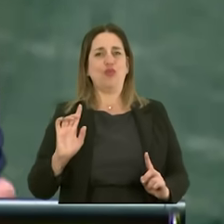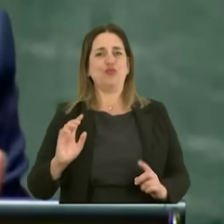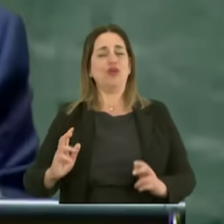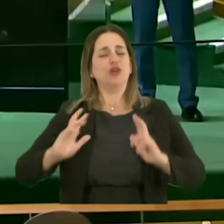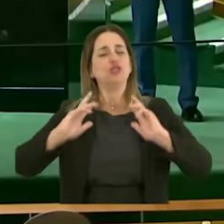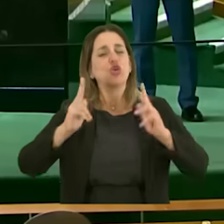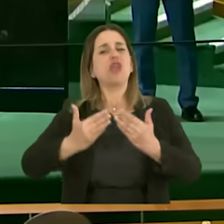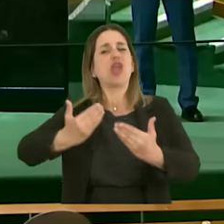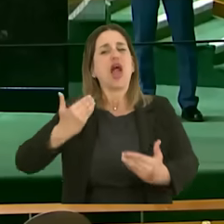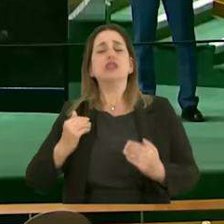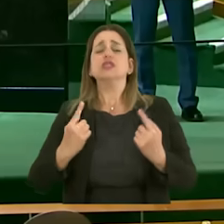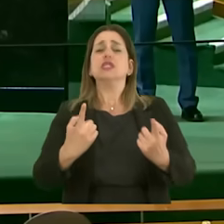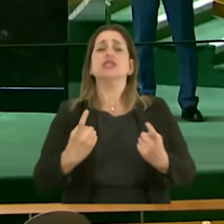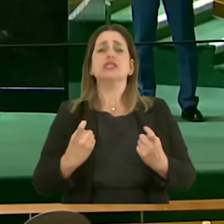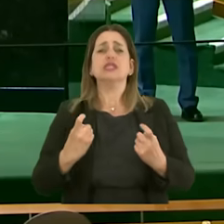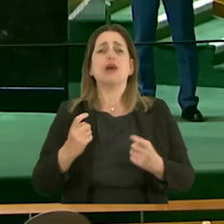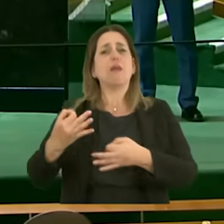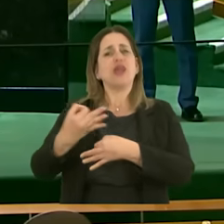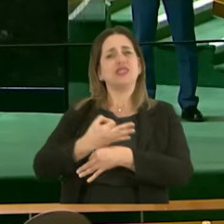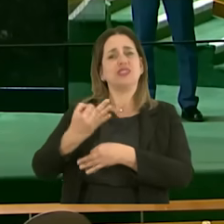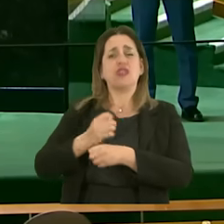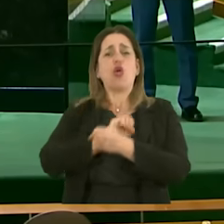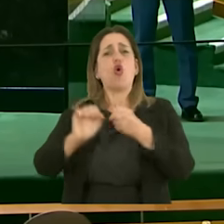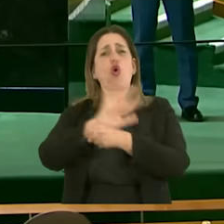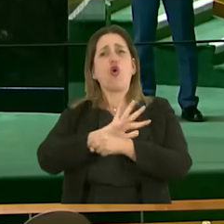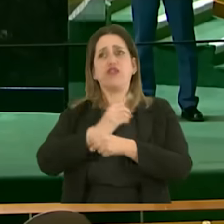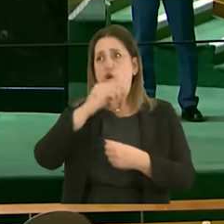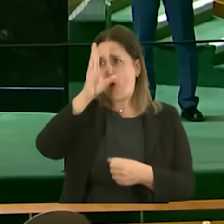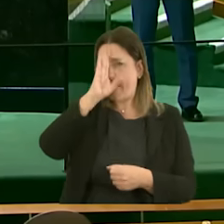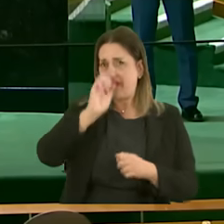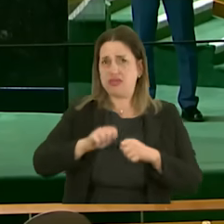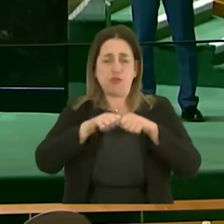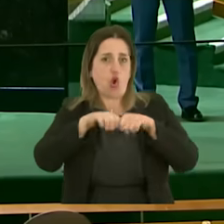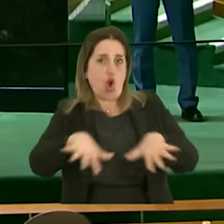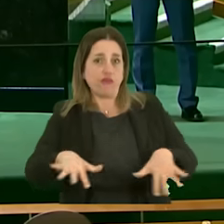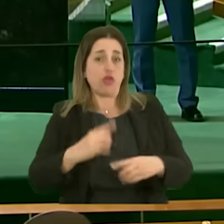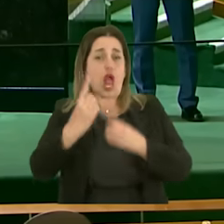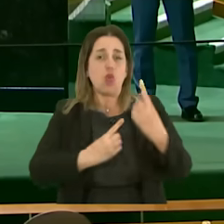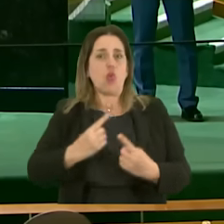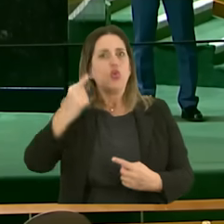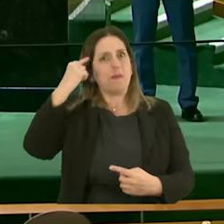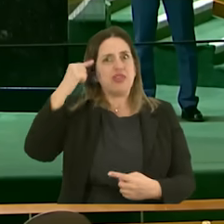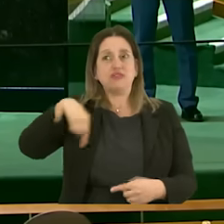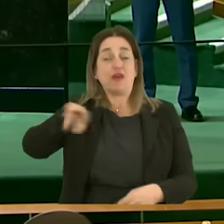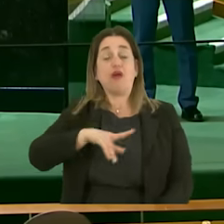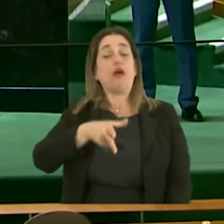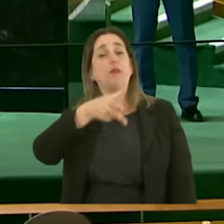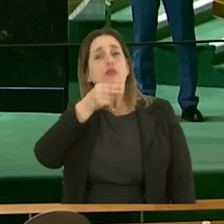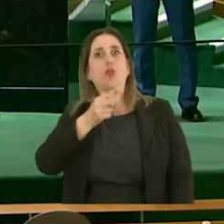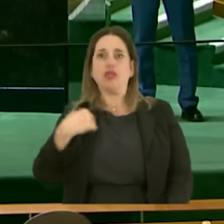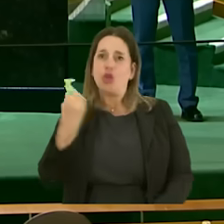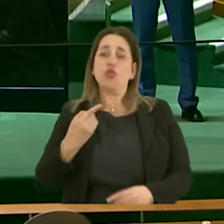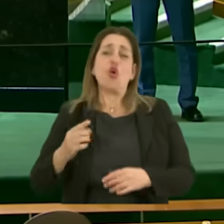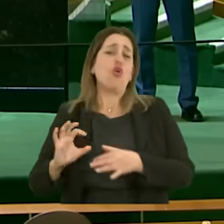sabía si es que era necesario nos había enseñado la pandemia si es que alguno todavía no se había